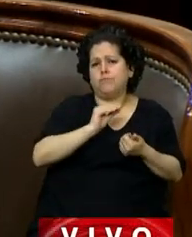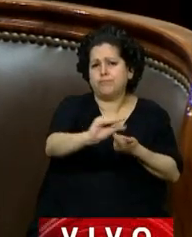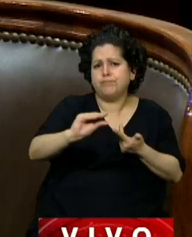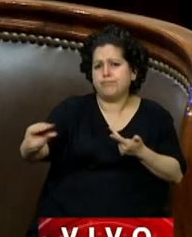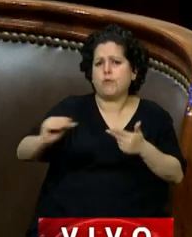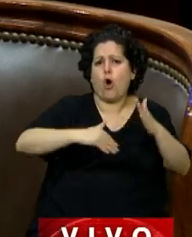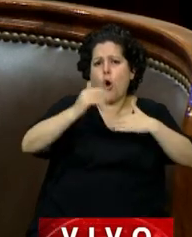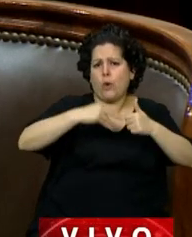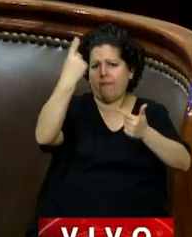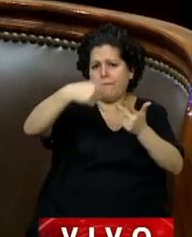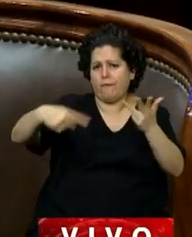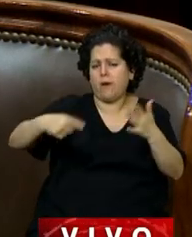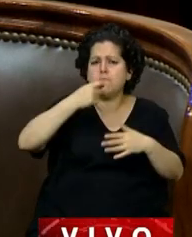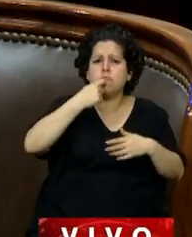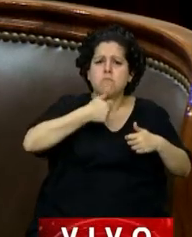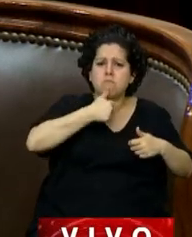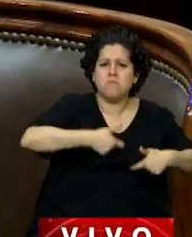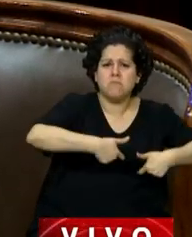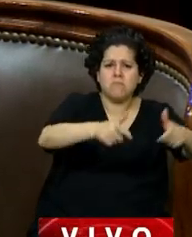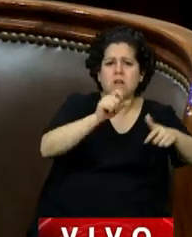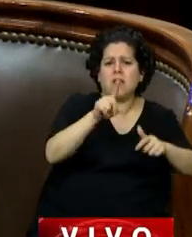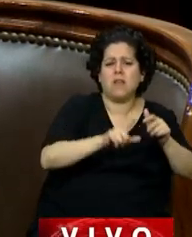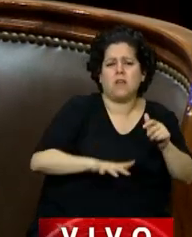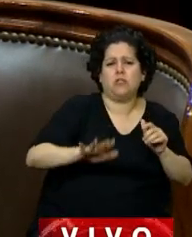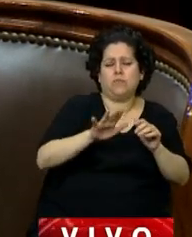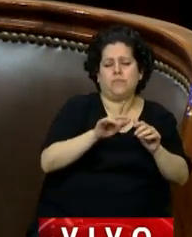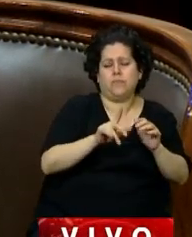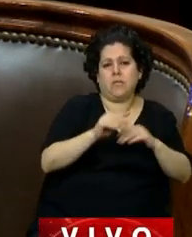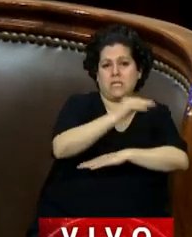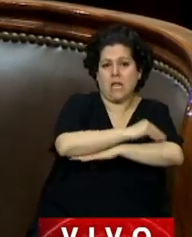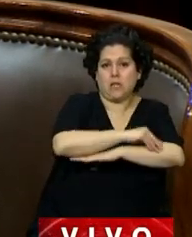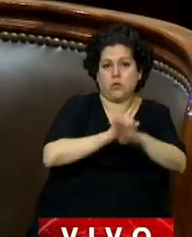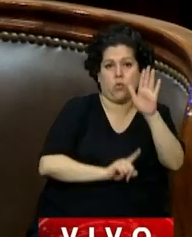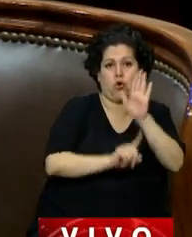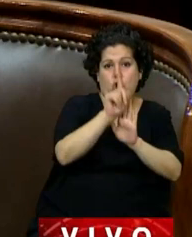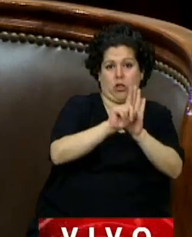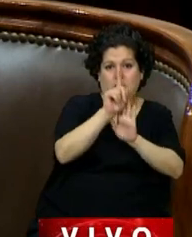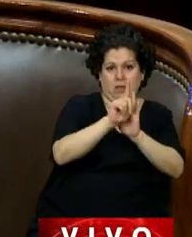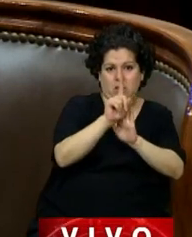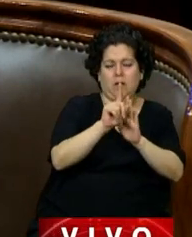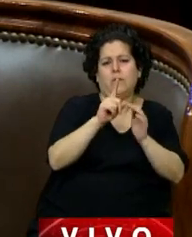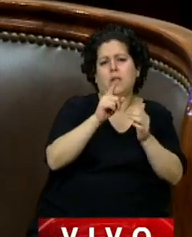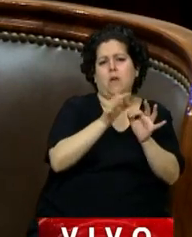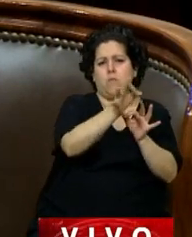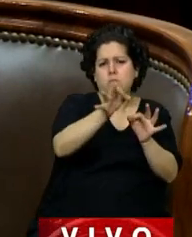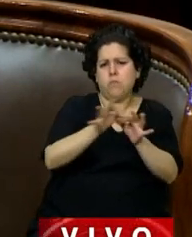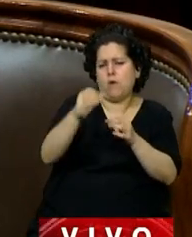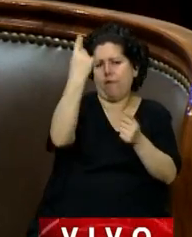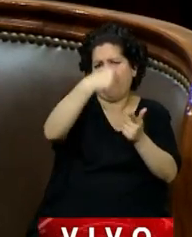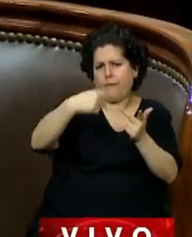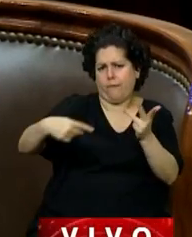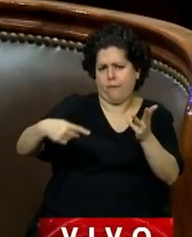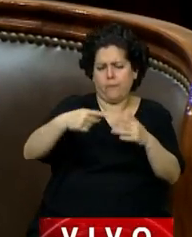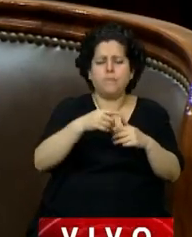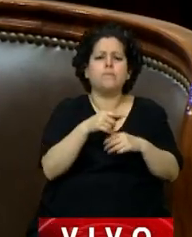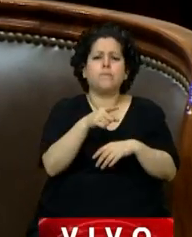ejemplo el Acueducto de la zona norte los antiguos perito Moreno pico truncado seco